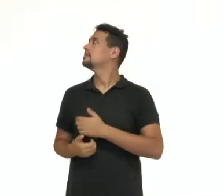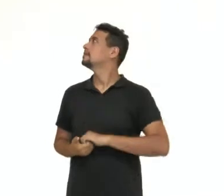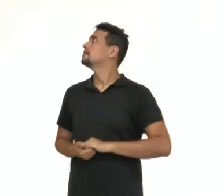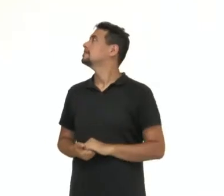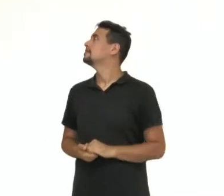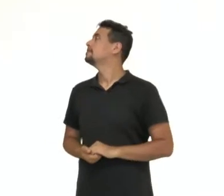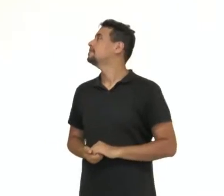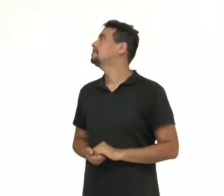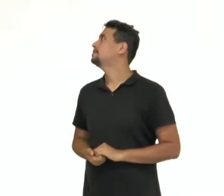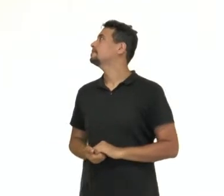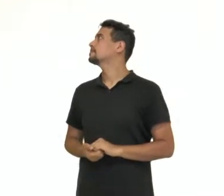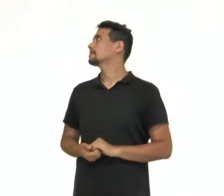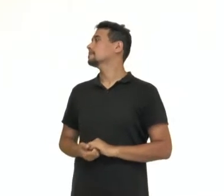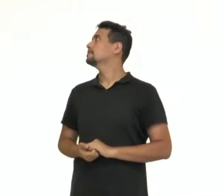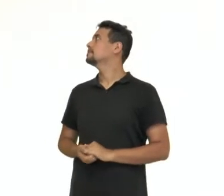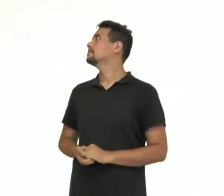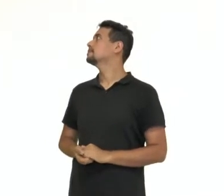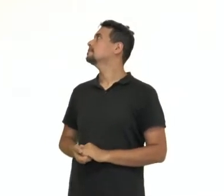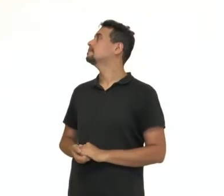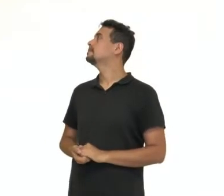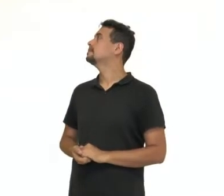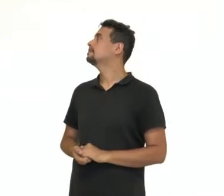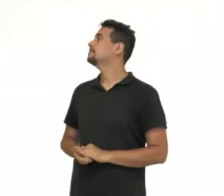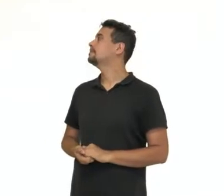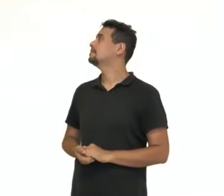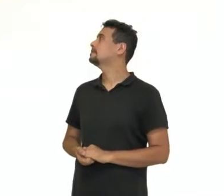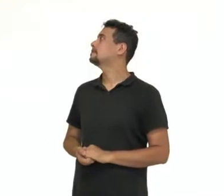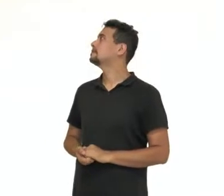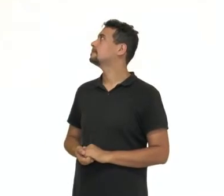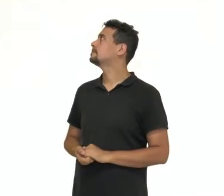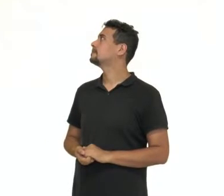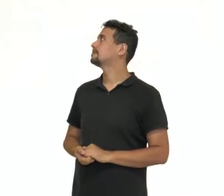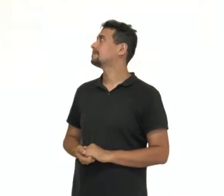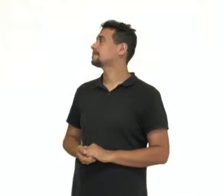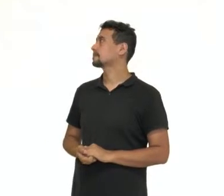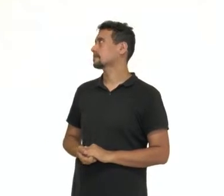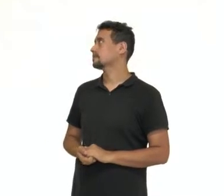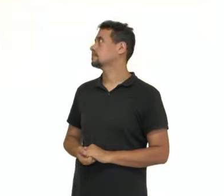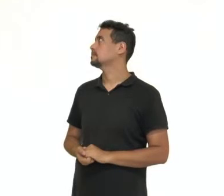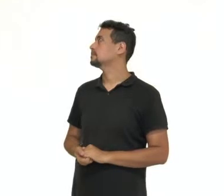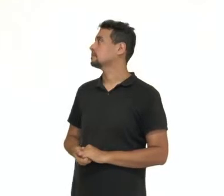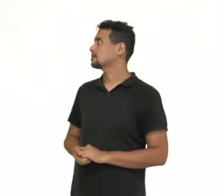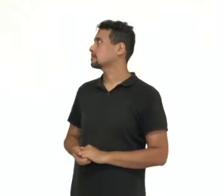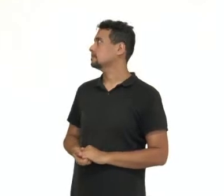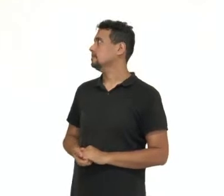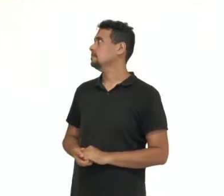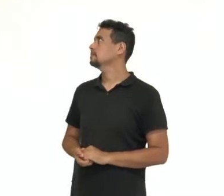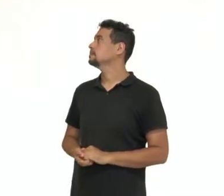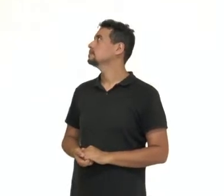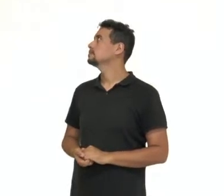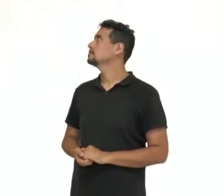a casita. Uno arregla sua casa.